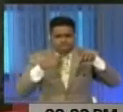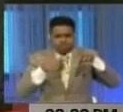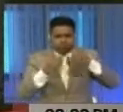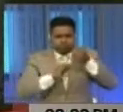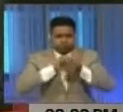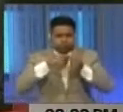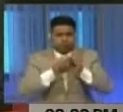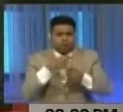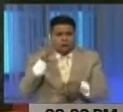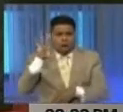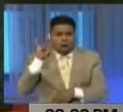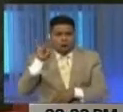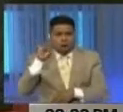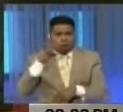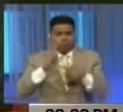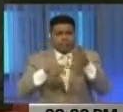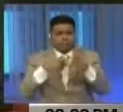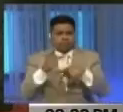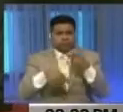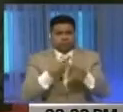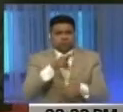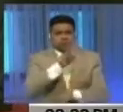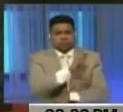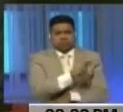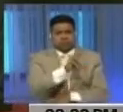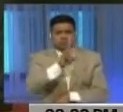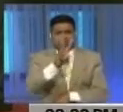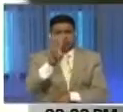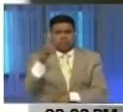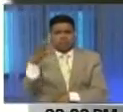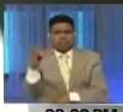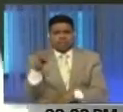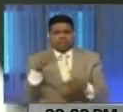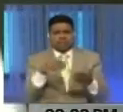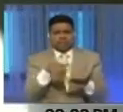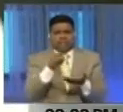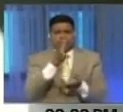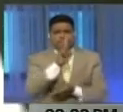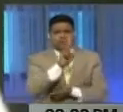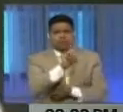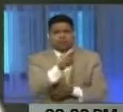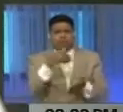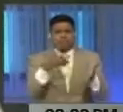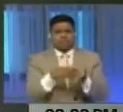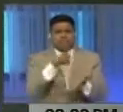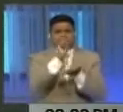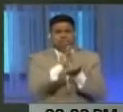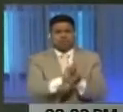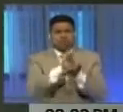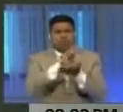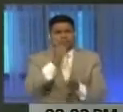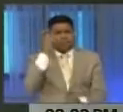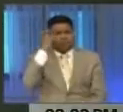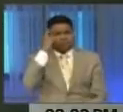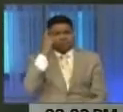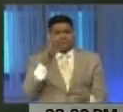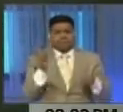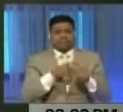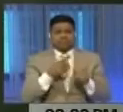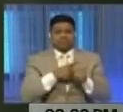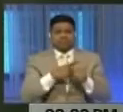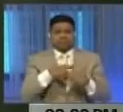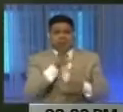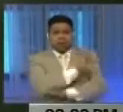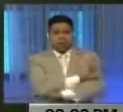de oro en escalas de producción de 220 a 2.000 toneladas por día, principalmente en los países de Ecuador, Irán,